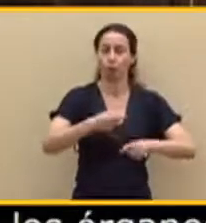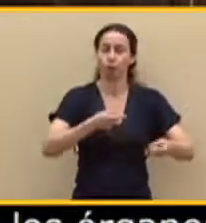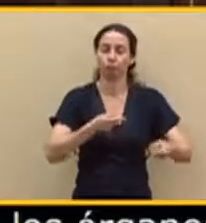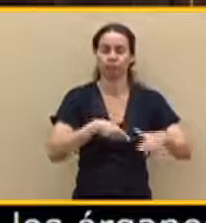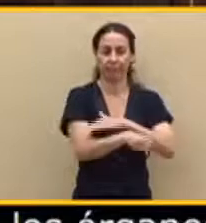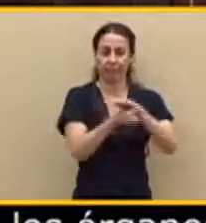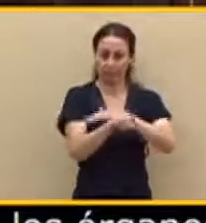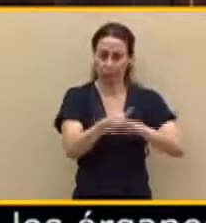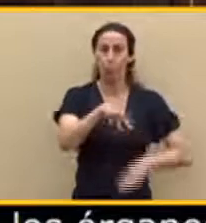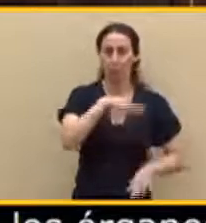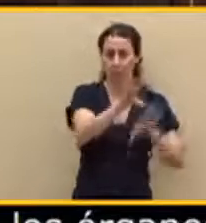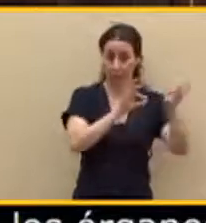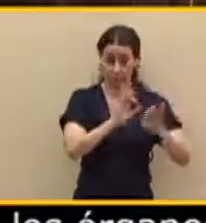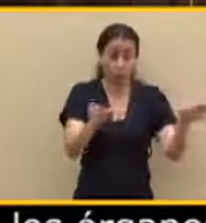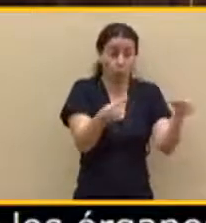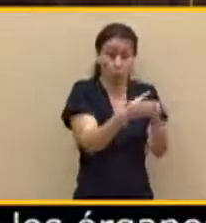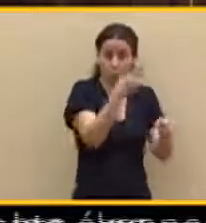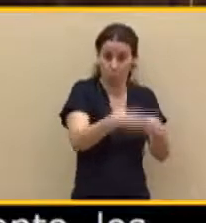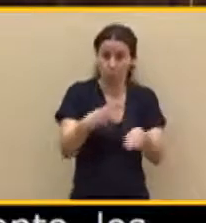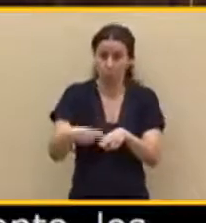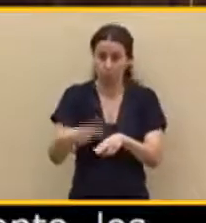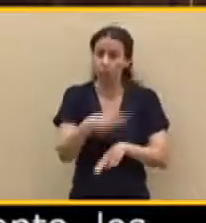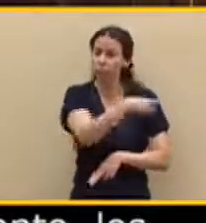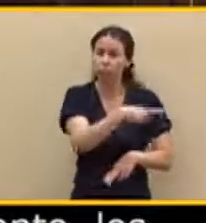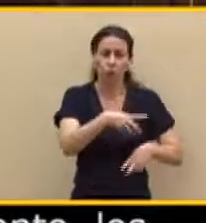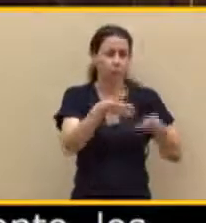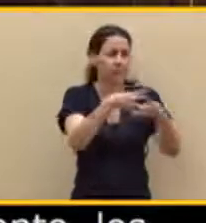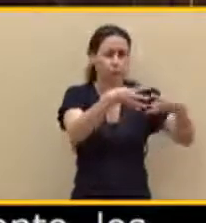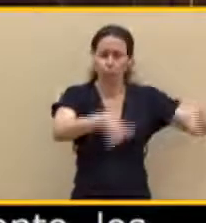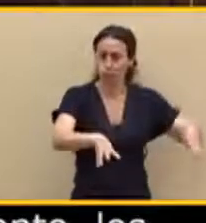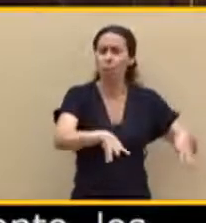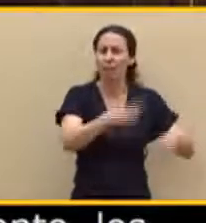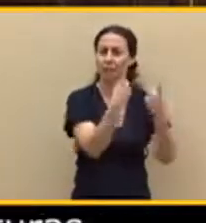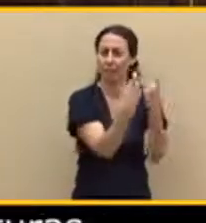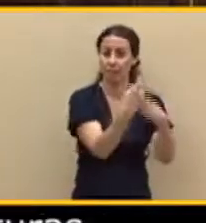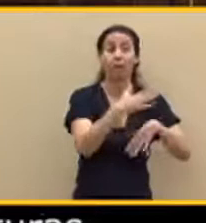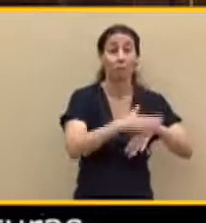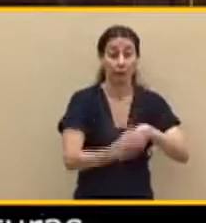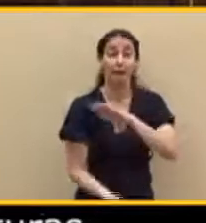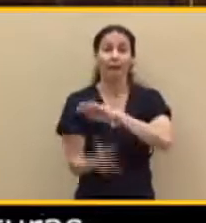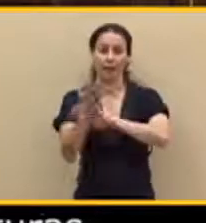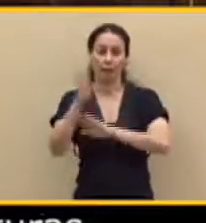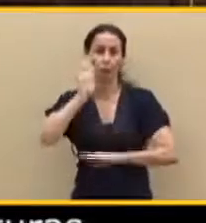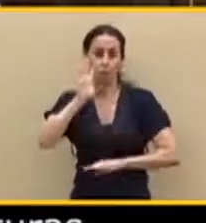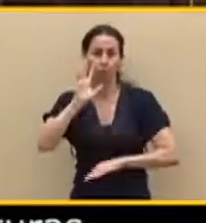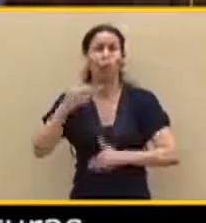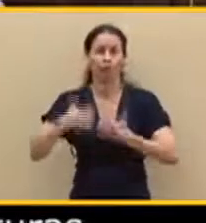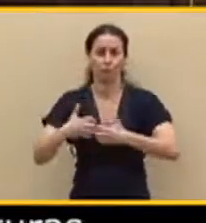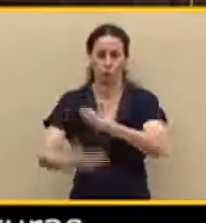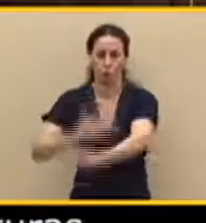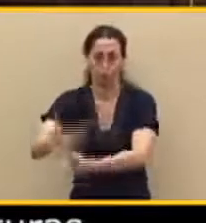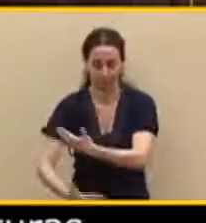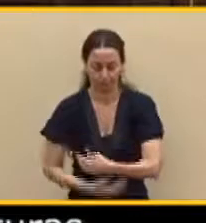los partidos y los órganos de gobierno son estructuras necesarias, señorías, para que la corrupción funcione. En tercer